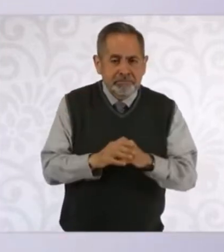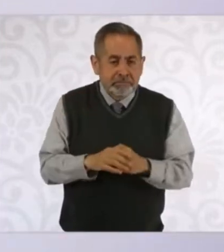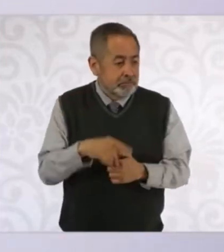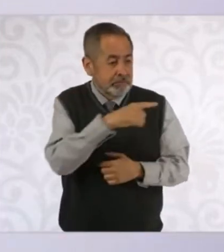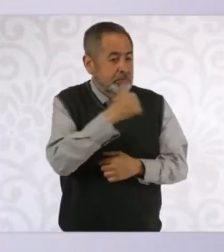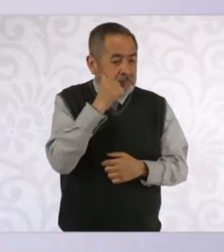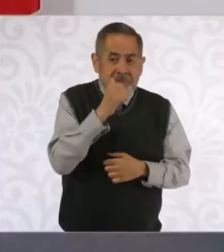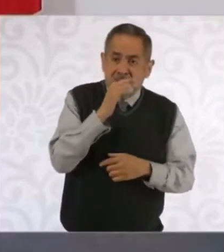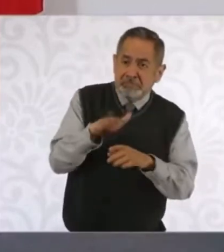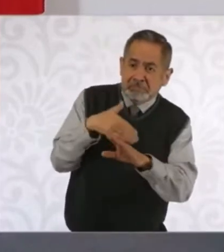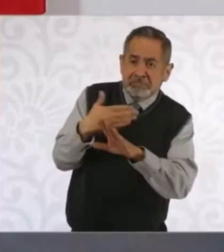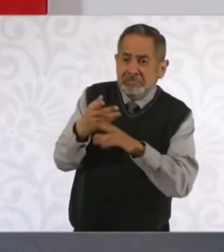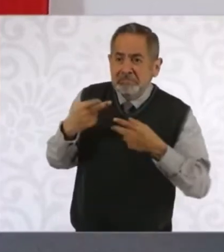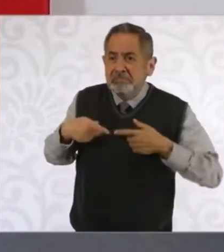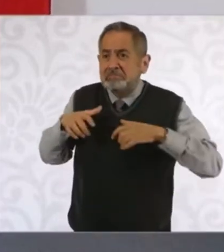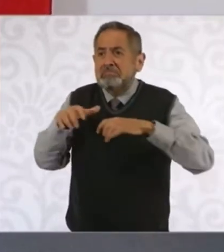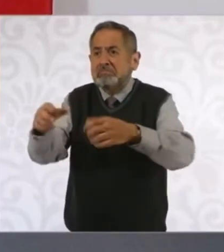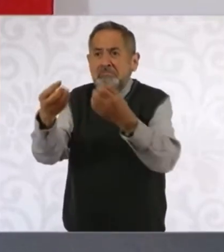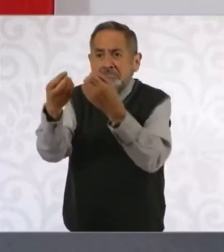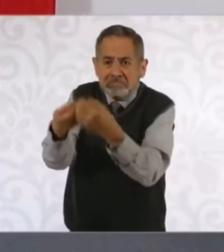y en contra del pueblo de México.